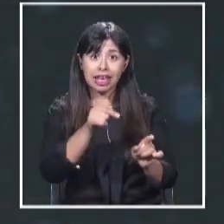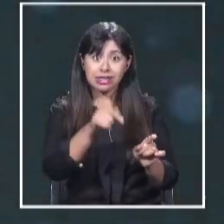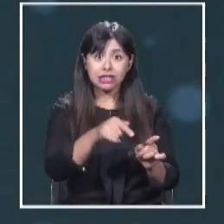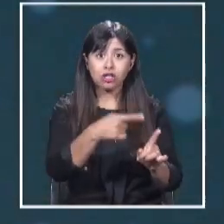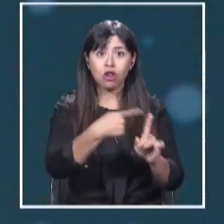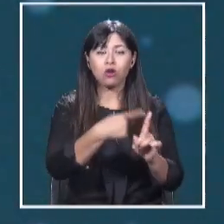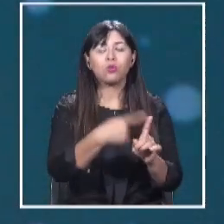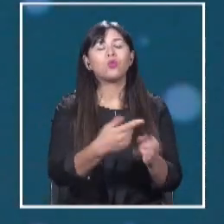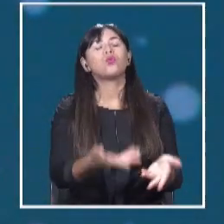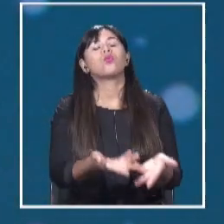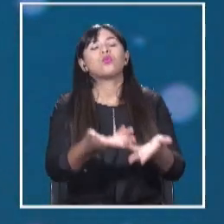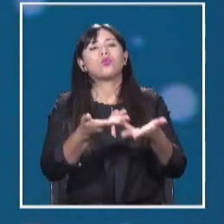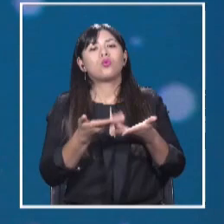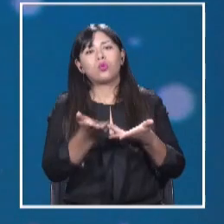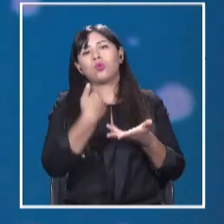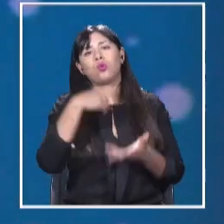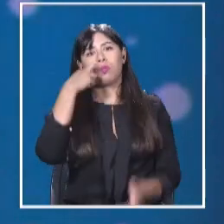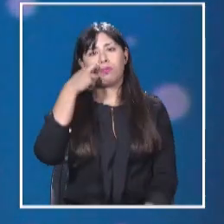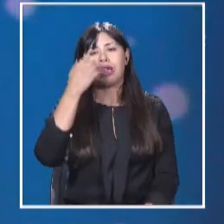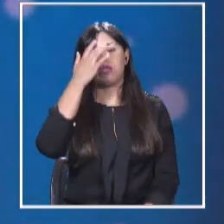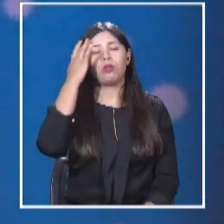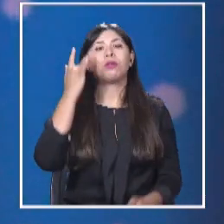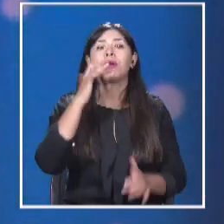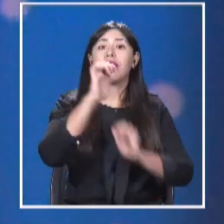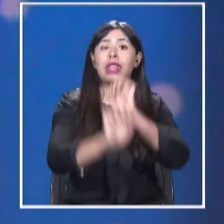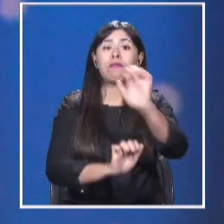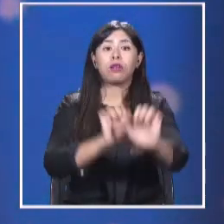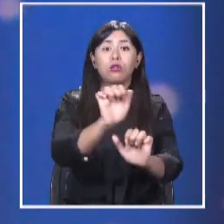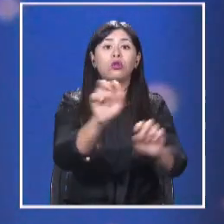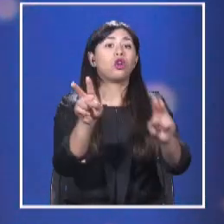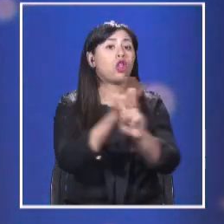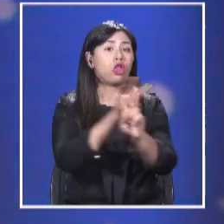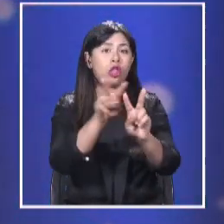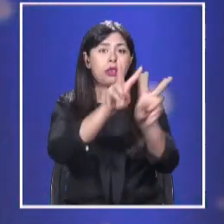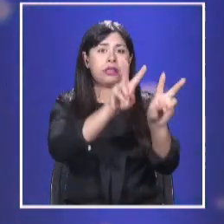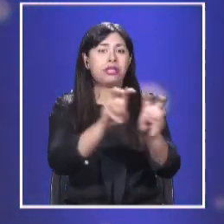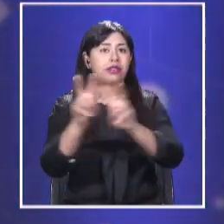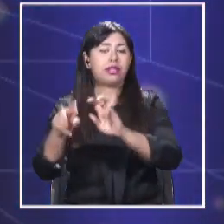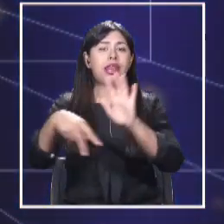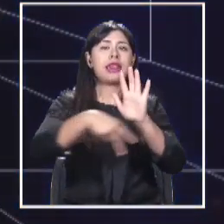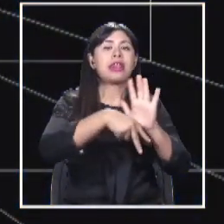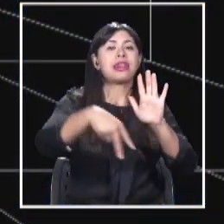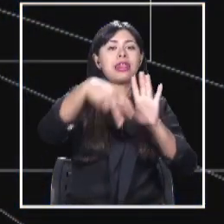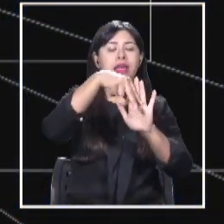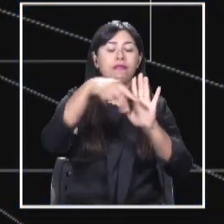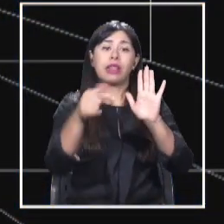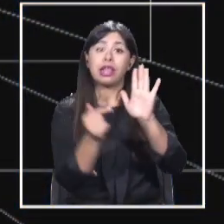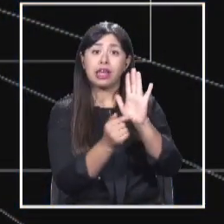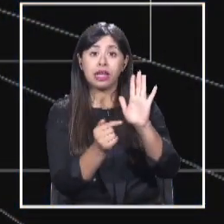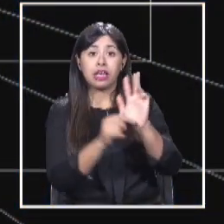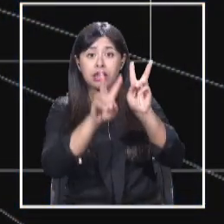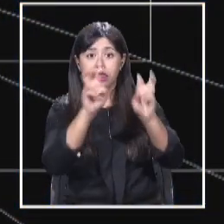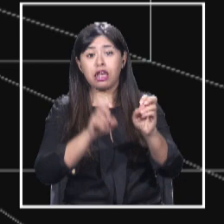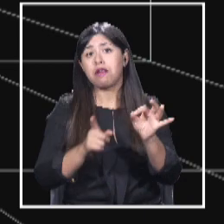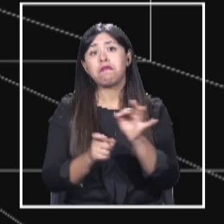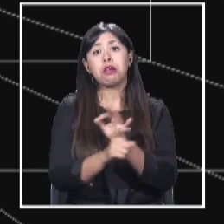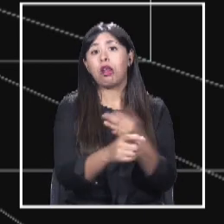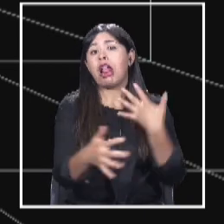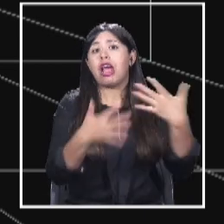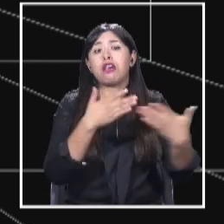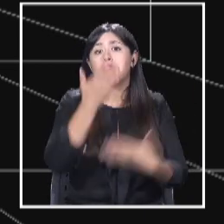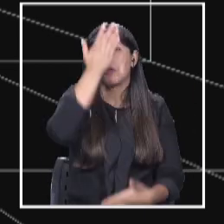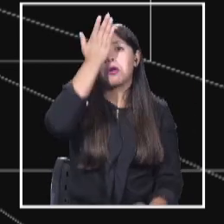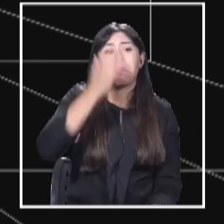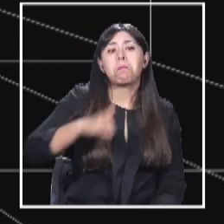niveles. Tenemos, por una parte, una evolución biológica, es decir, una evolución biológica común a cualquier otro animal. Serían